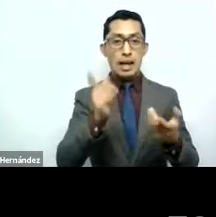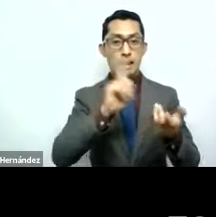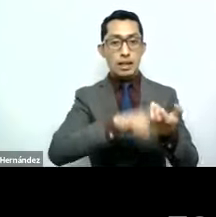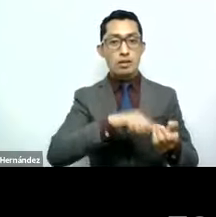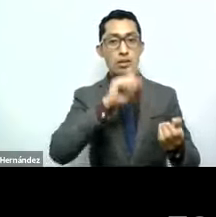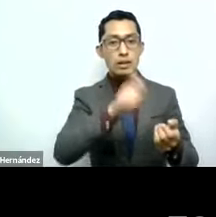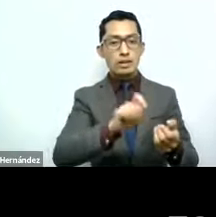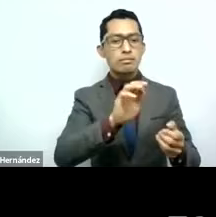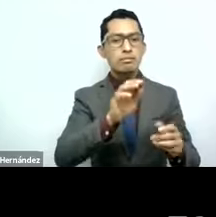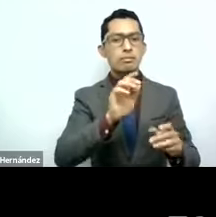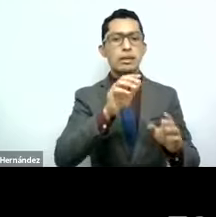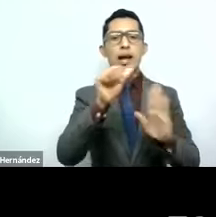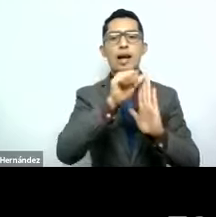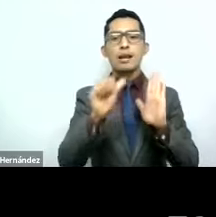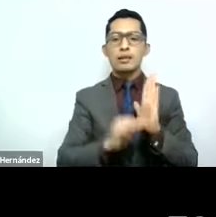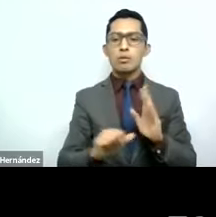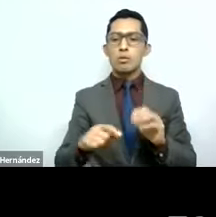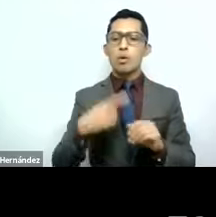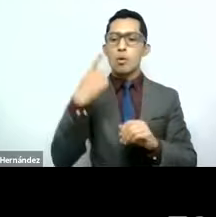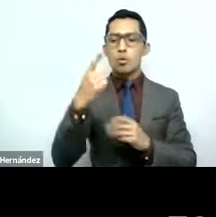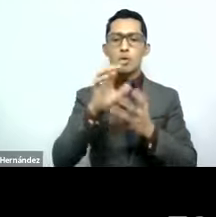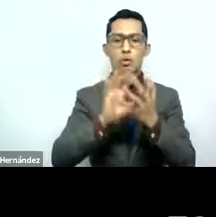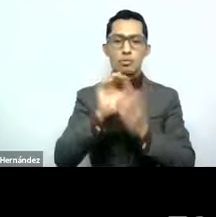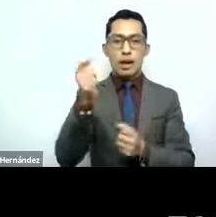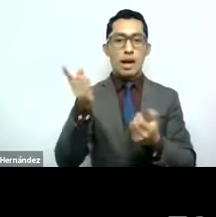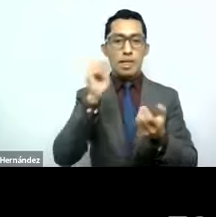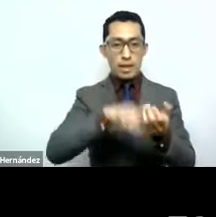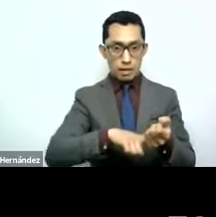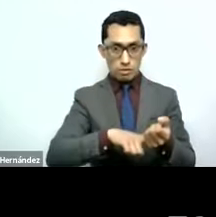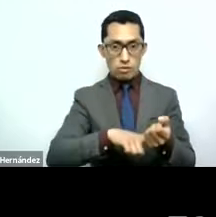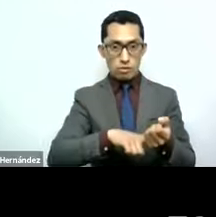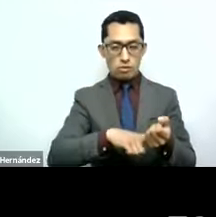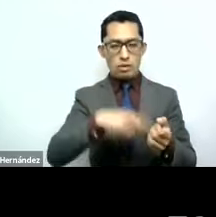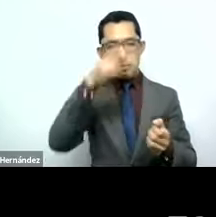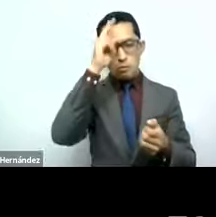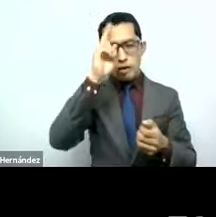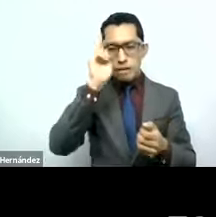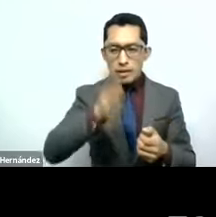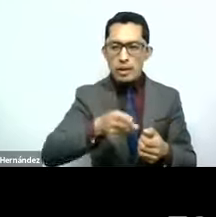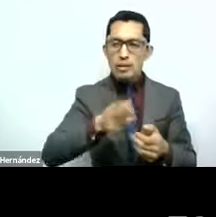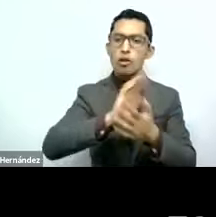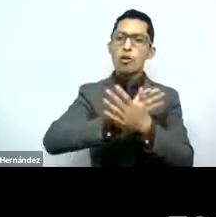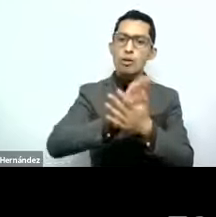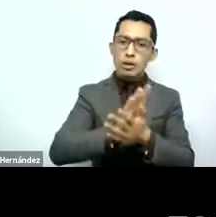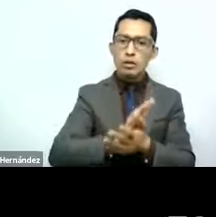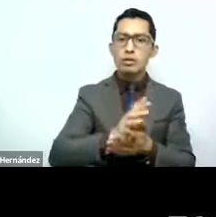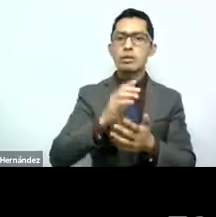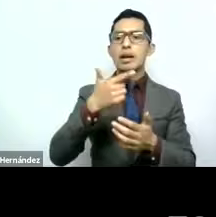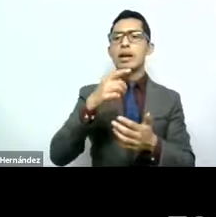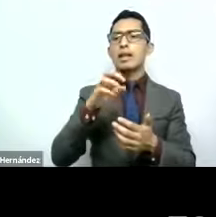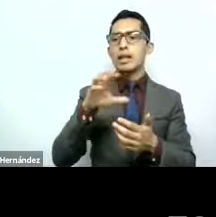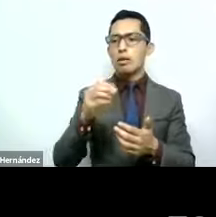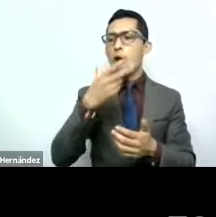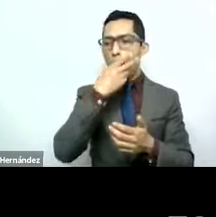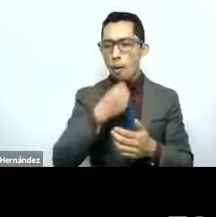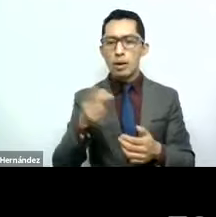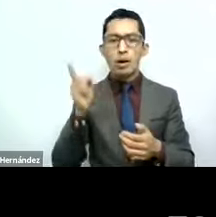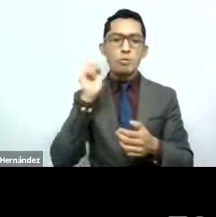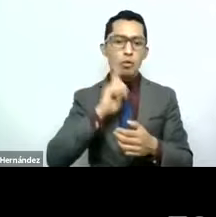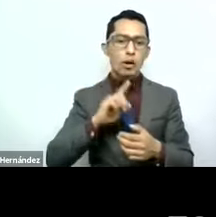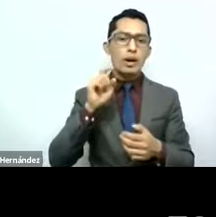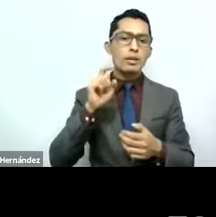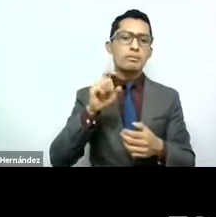categorías previstas en el artículo 1 constitucional, que prohíbe discriminar por género, por sexo, por